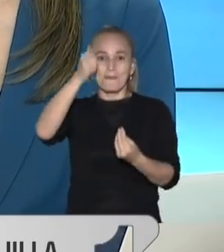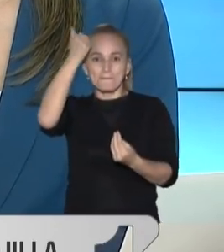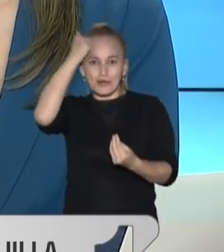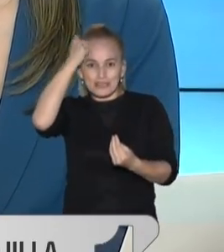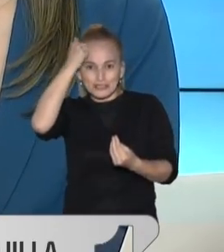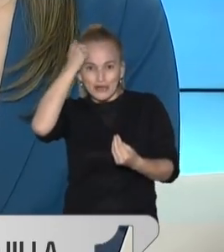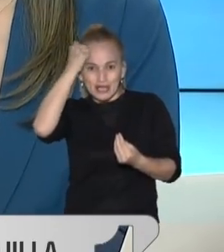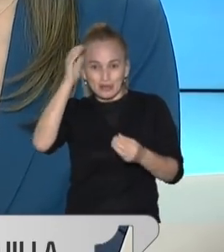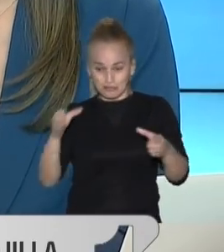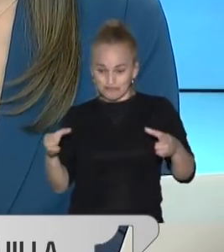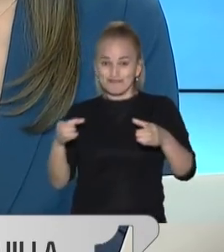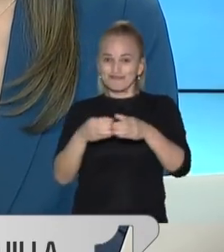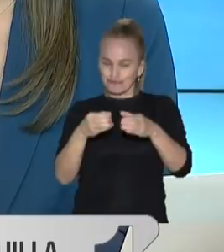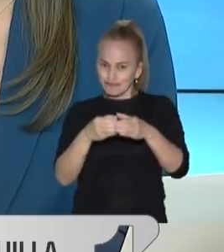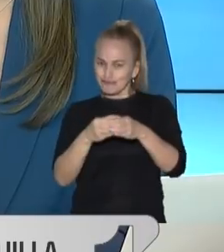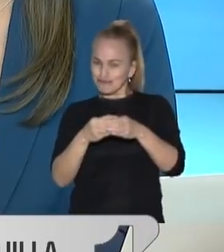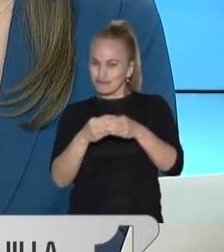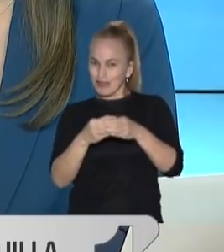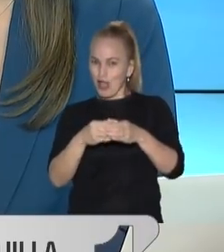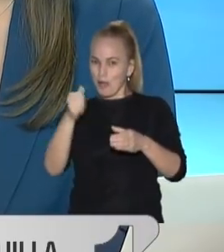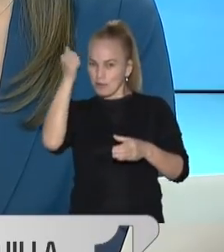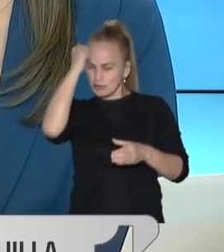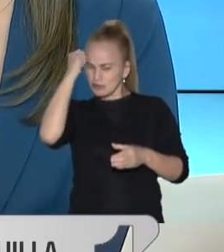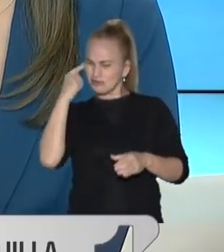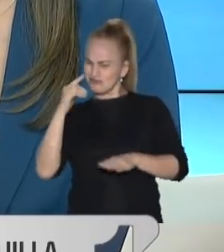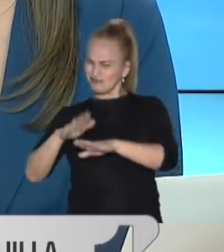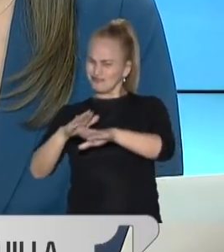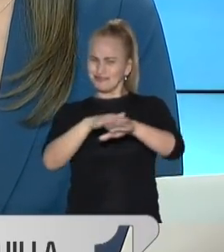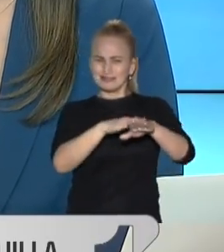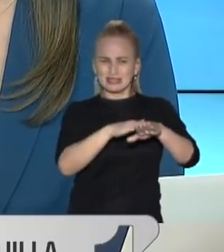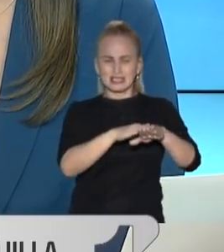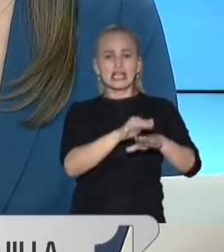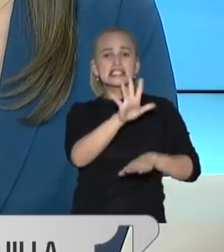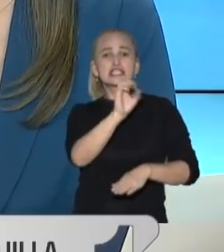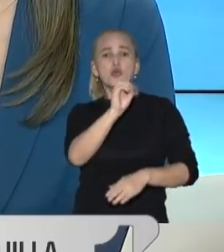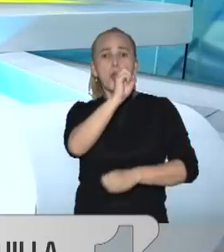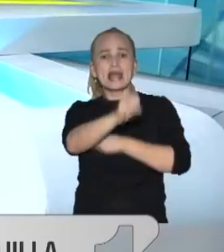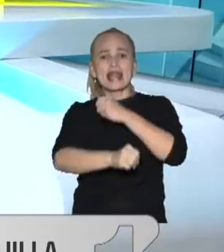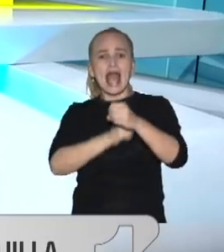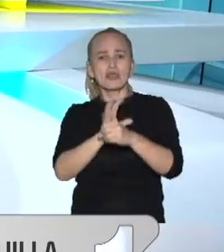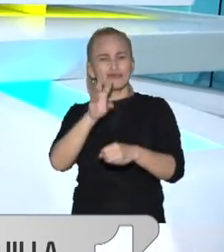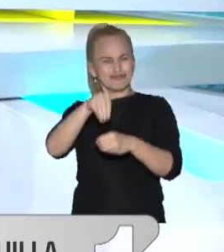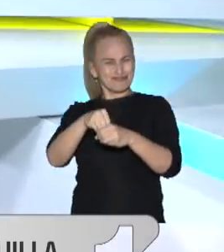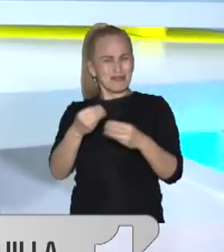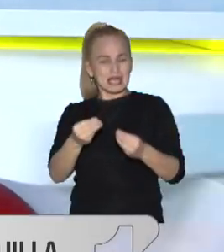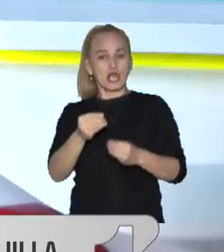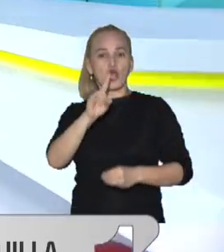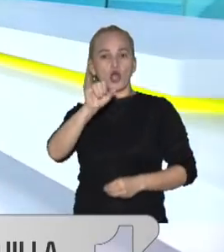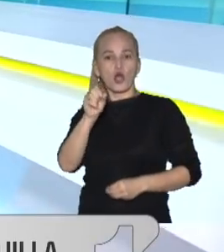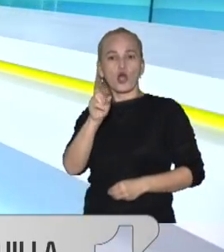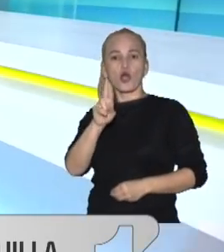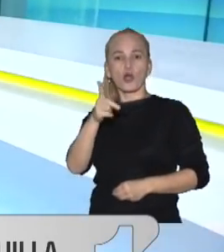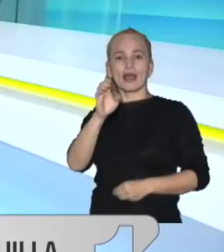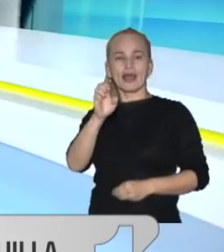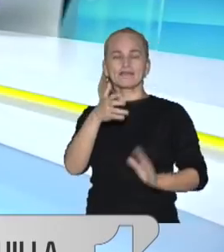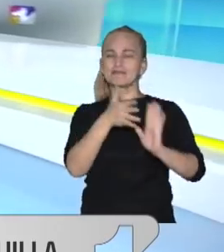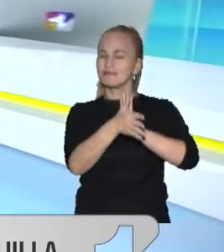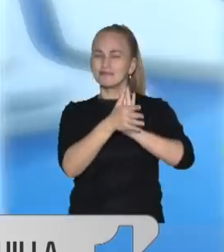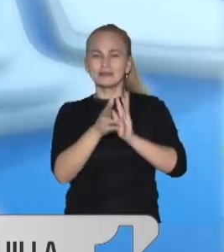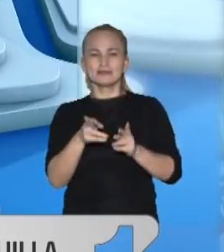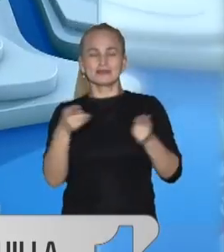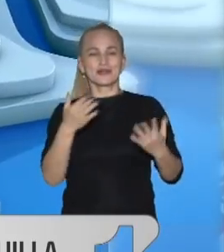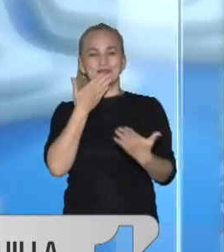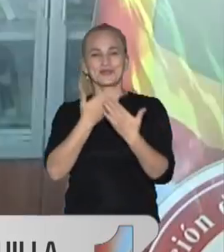la Asociación de Educadores cuestionan que se haya incluido a menores de 50. Jorge Castro nos amplía esta información. Jorge. Muchas gracias, Luisa.